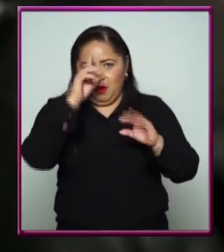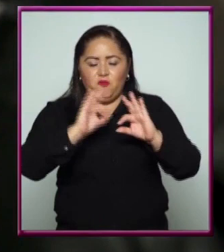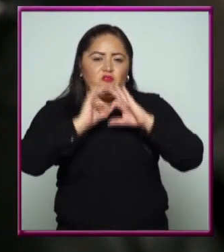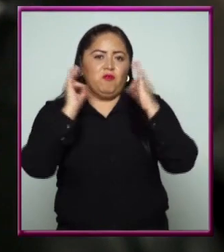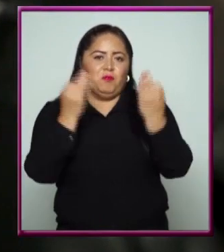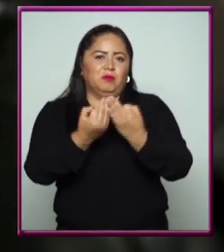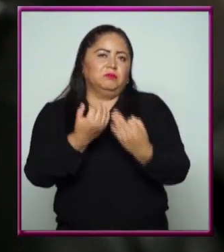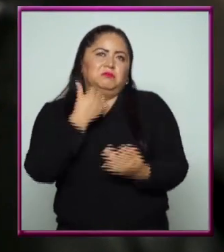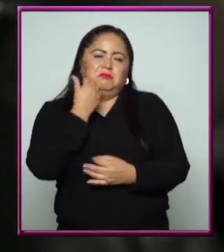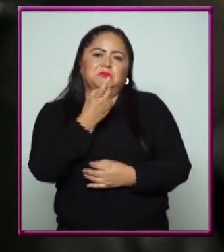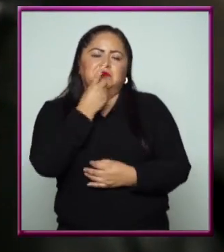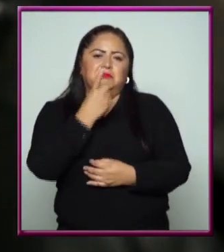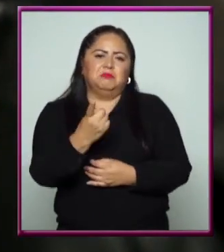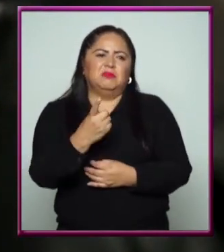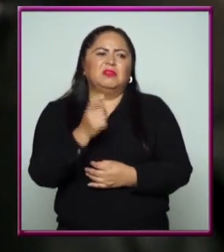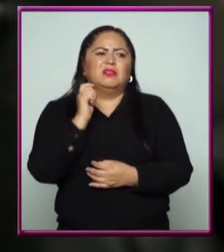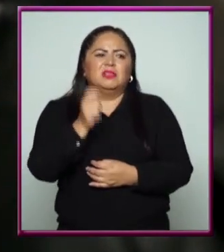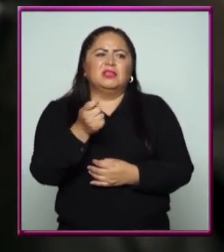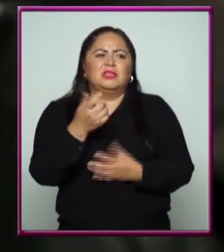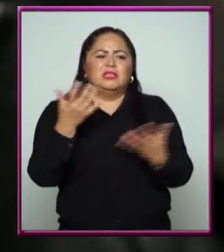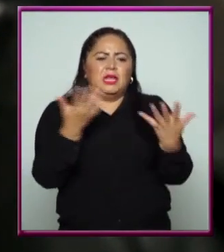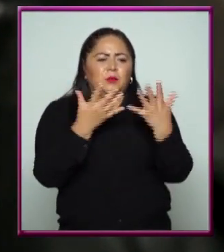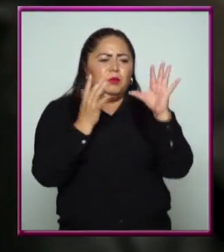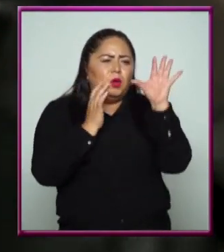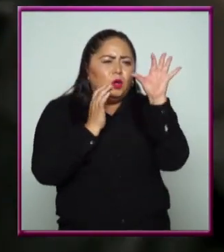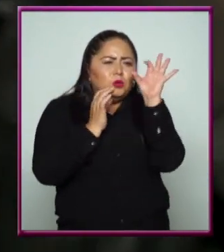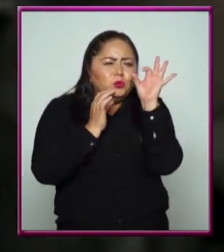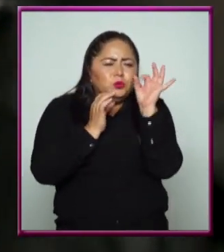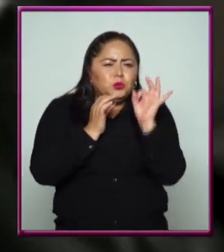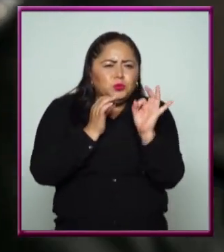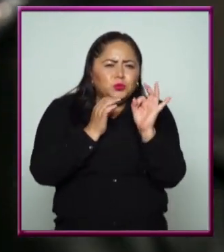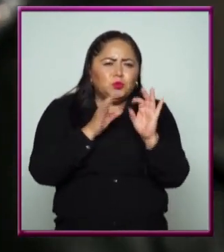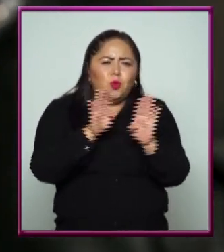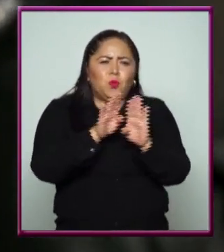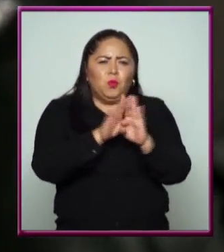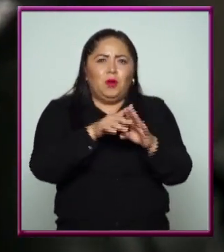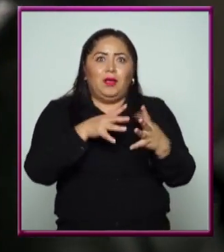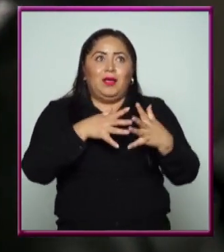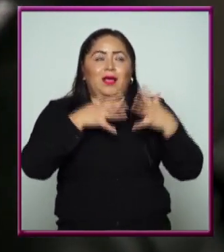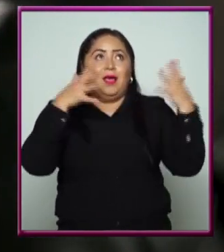formación, que es, digamos, el que se haga chiquita esta